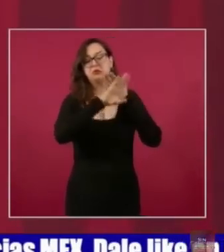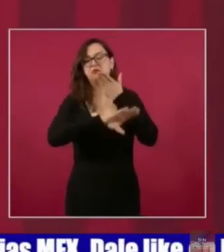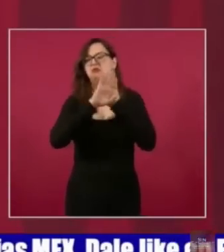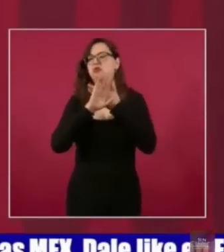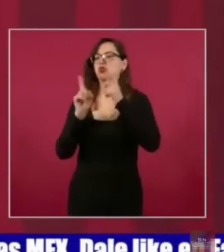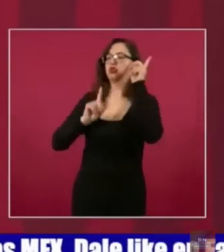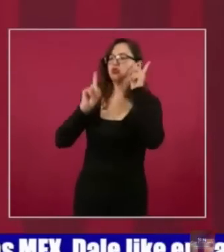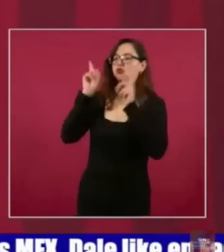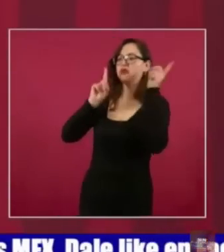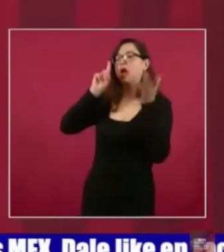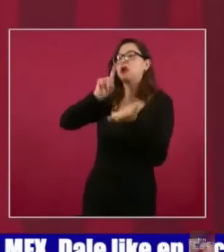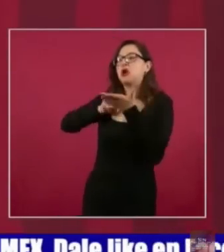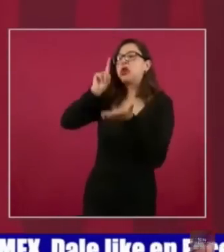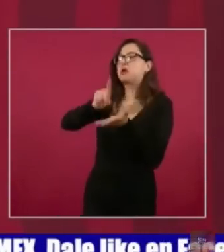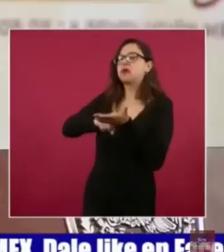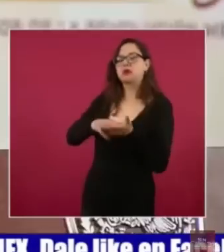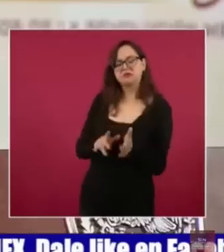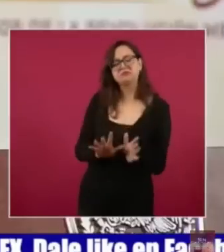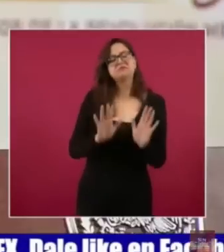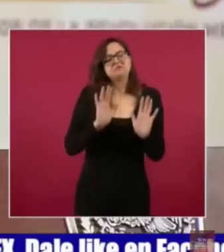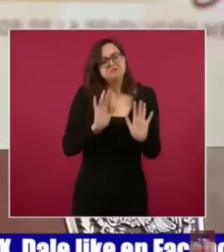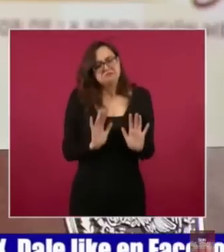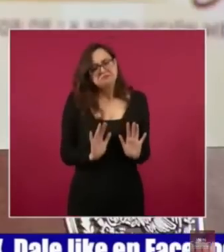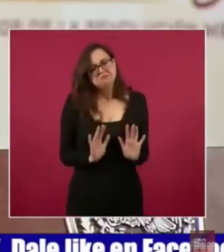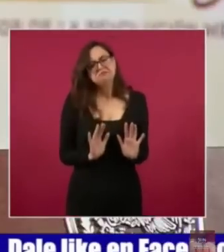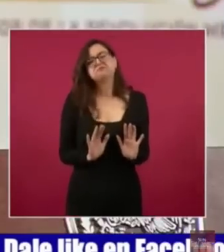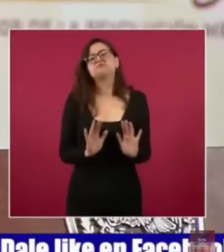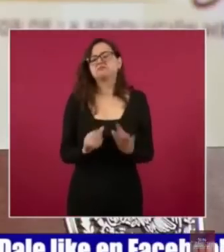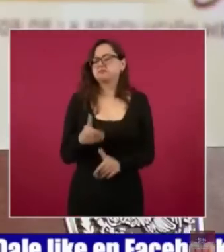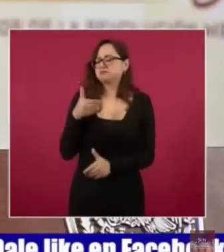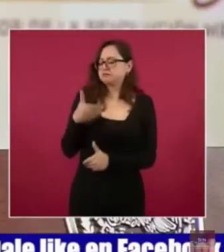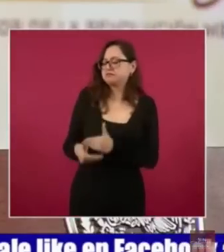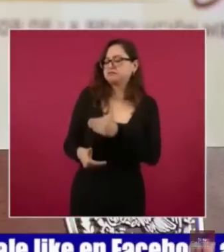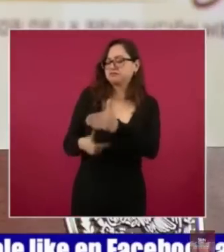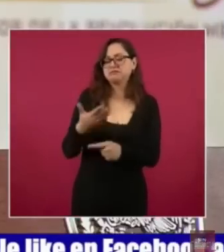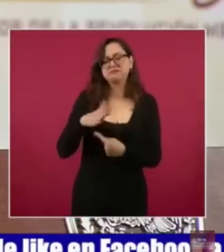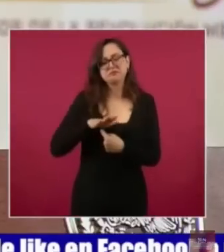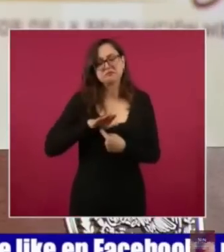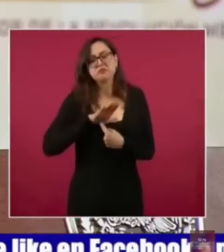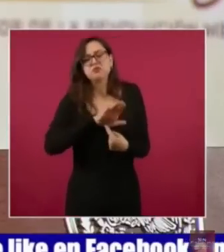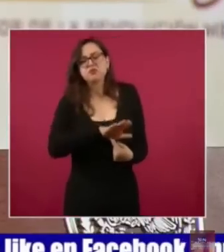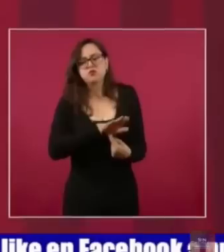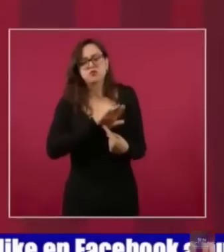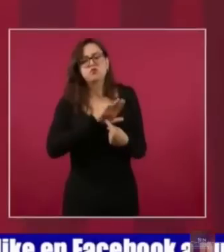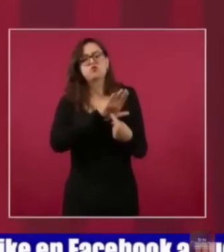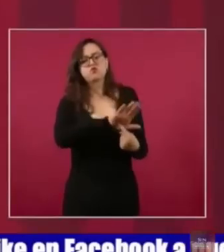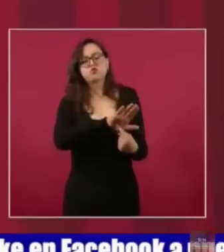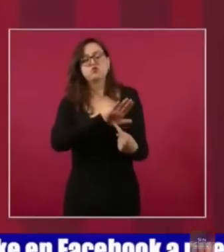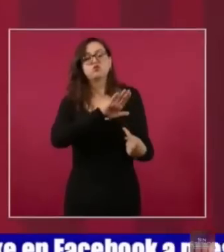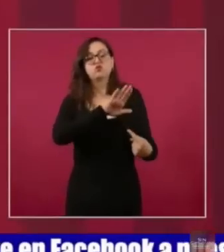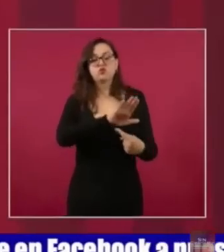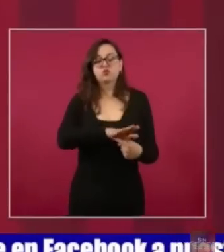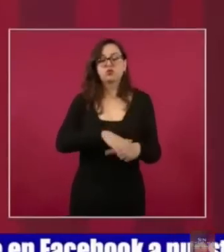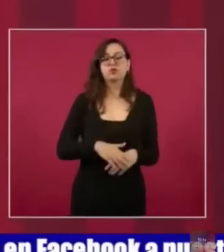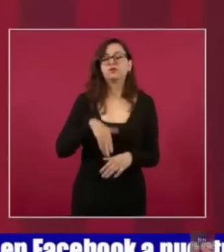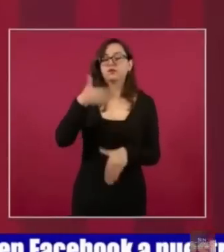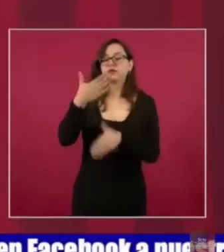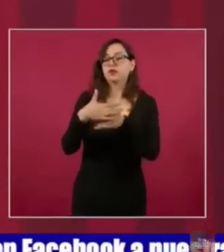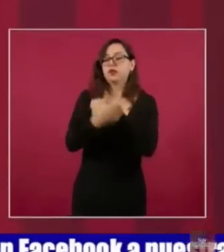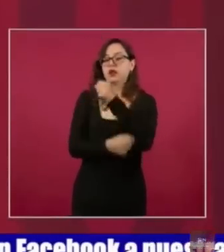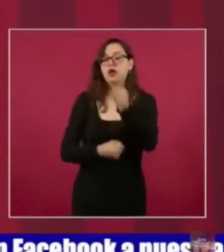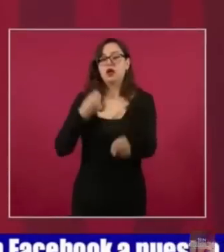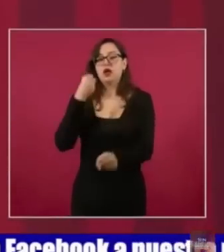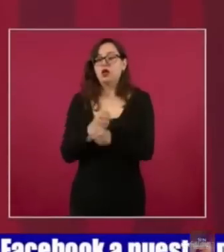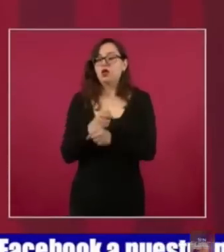presidente Andrés Manuel López Obrador cuando señala, como dice Toño Verde, cuando señala que